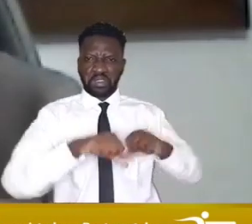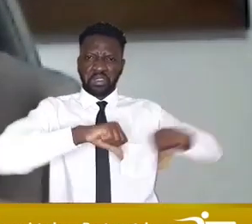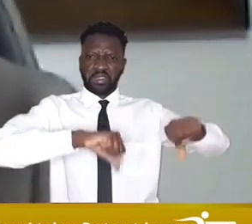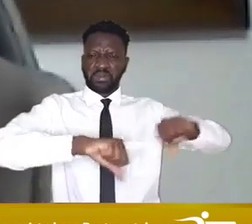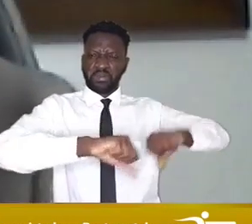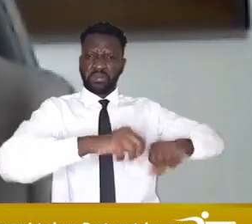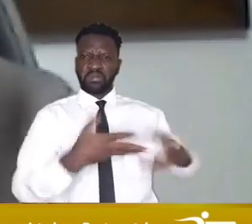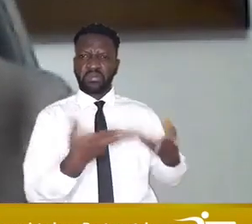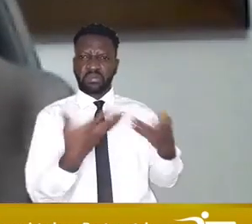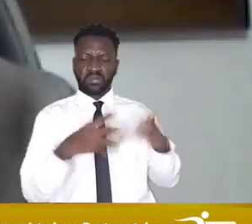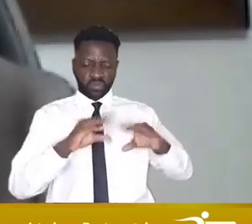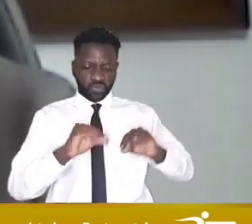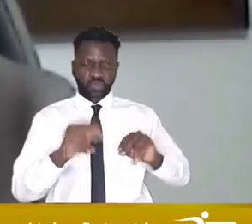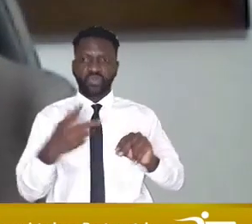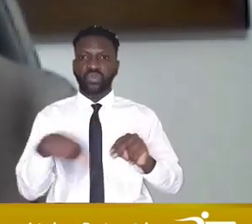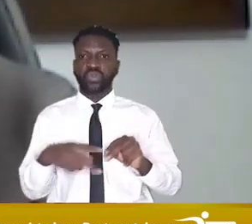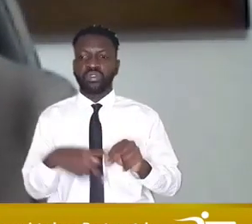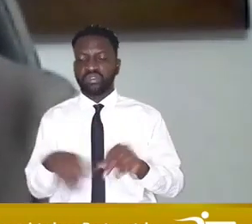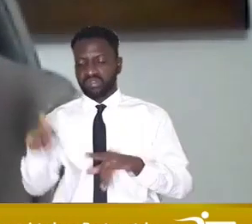permitamos que el enemigo